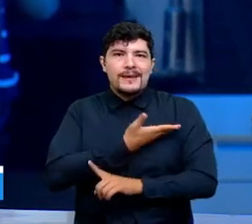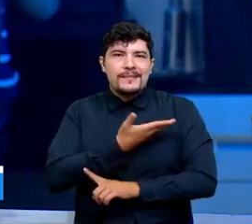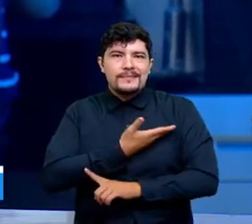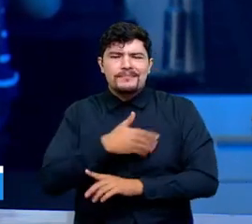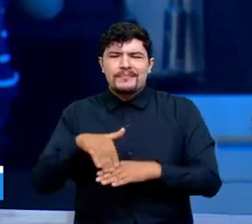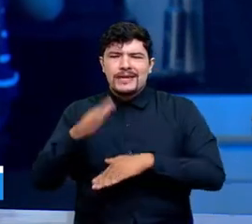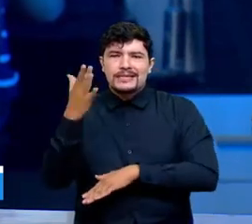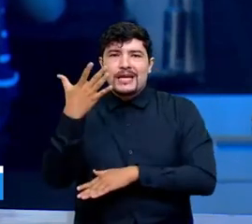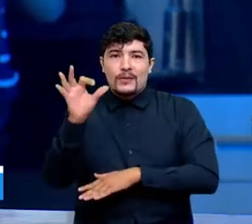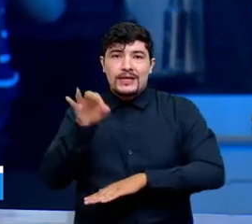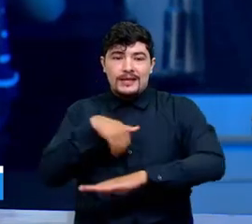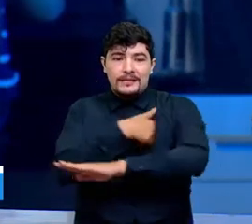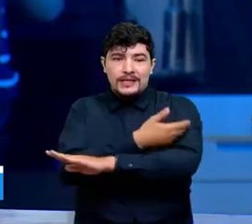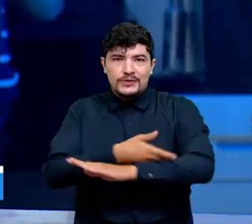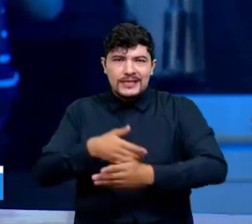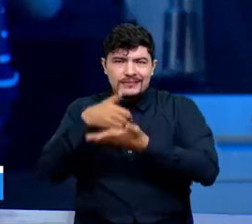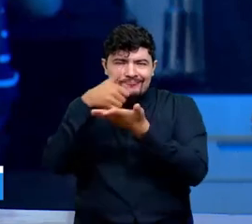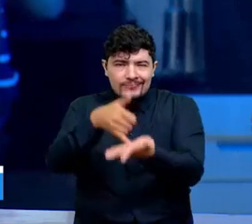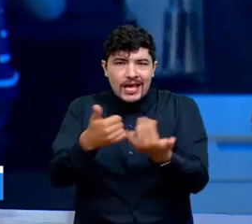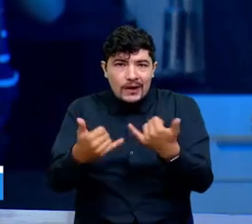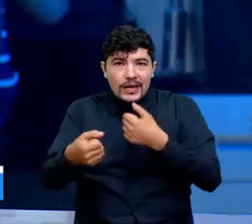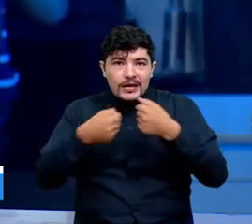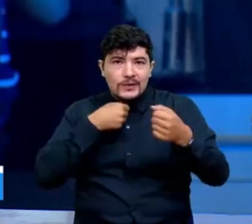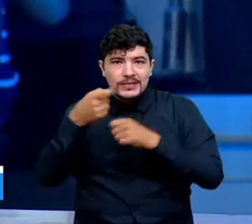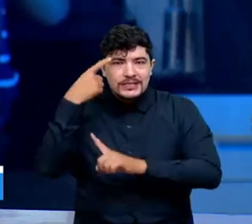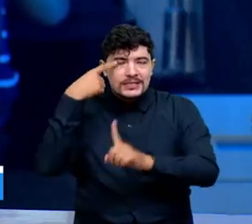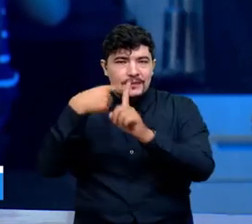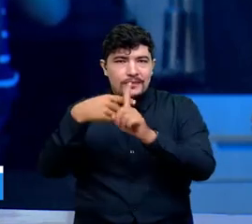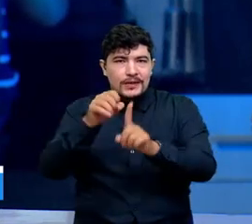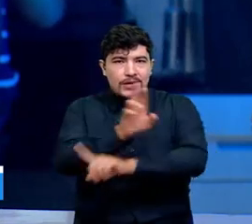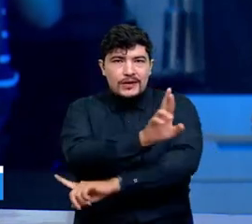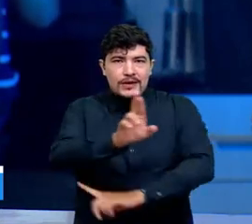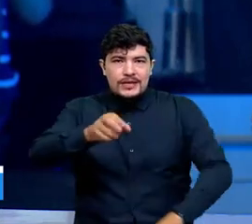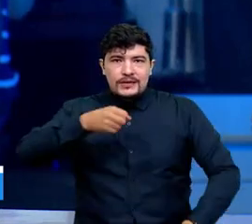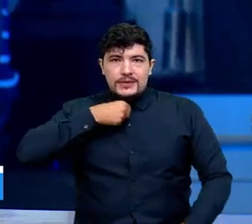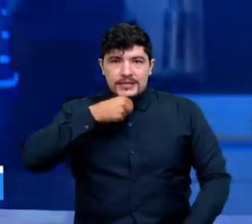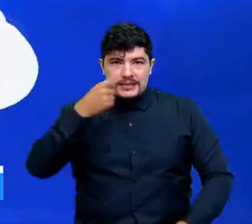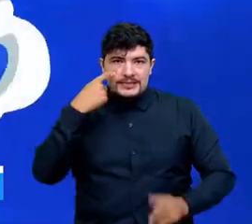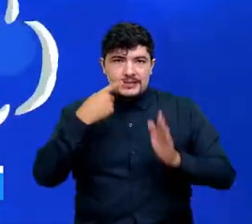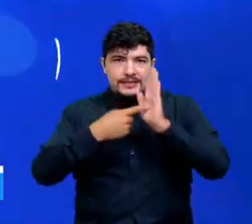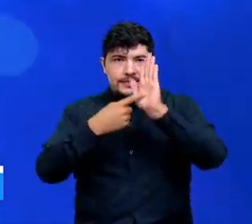de premios pues está en nuestra nota positiva en oriente noticias